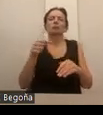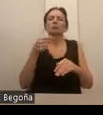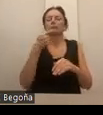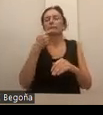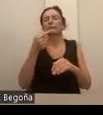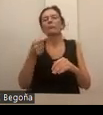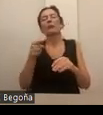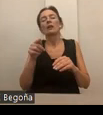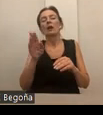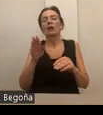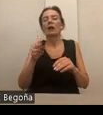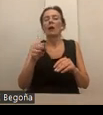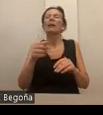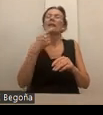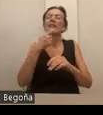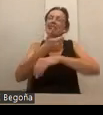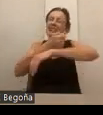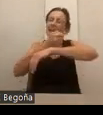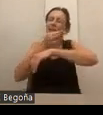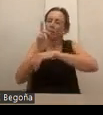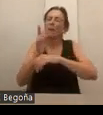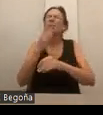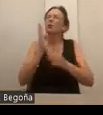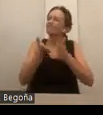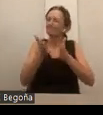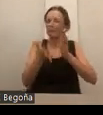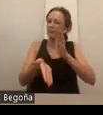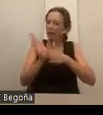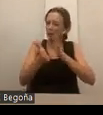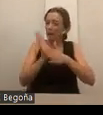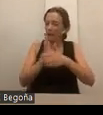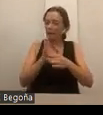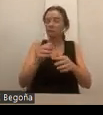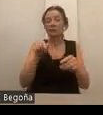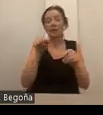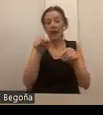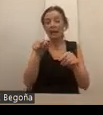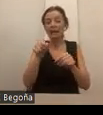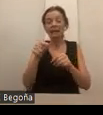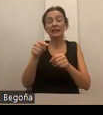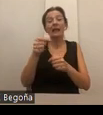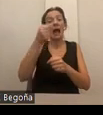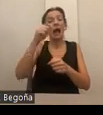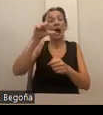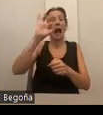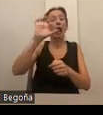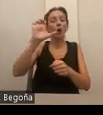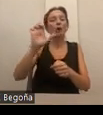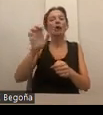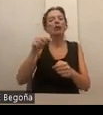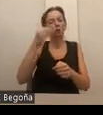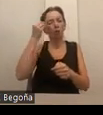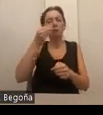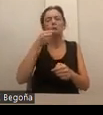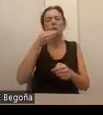dicho, no es diabetes todavía, pero empieza a tontear ya la situación, pues ahí el gel de aloe vera puede tener una salida